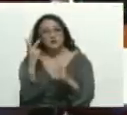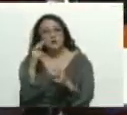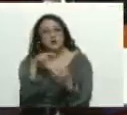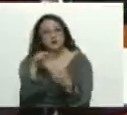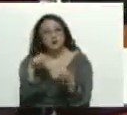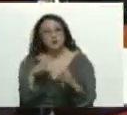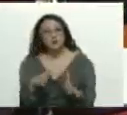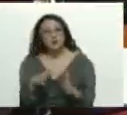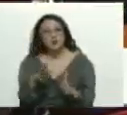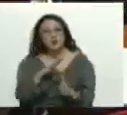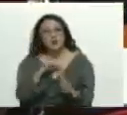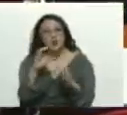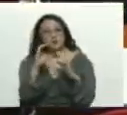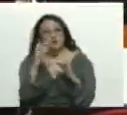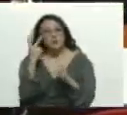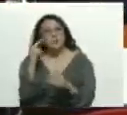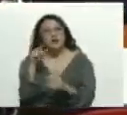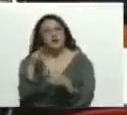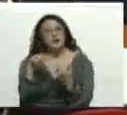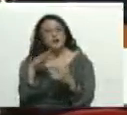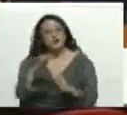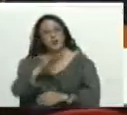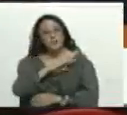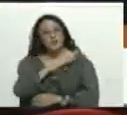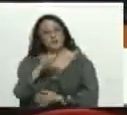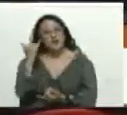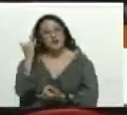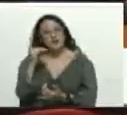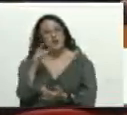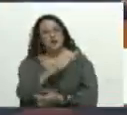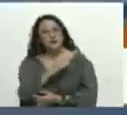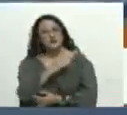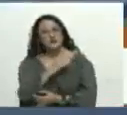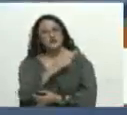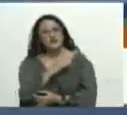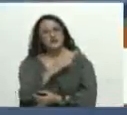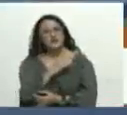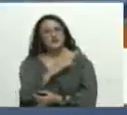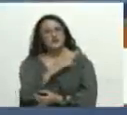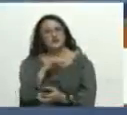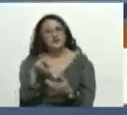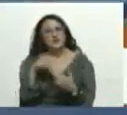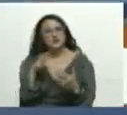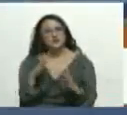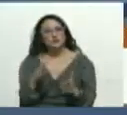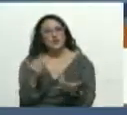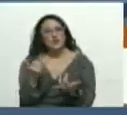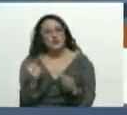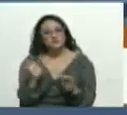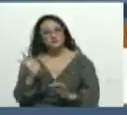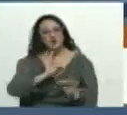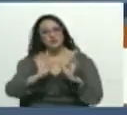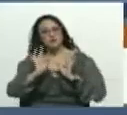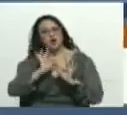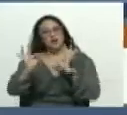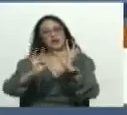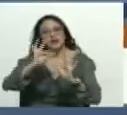de la comunicación y para la revolución de la propia idea de universidad y para la revolución que había que contagiarnos todos